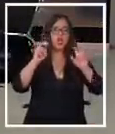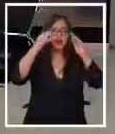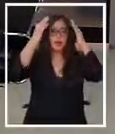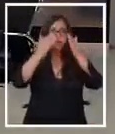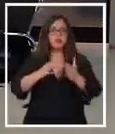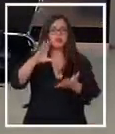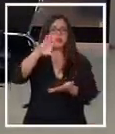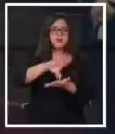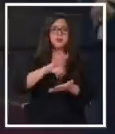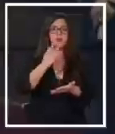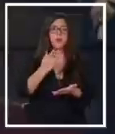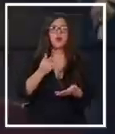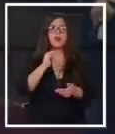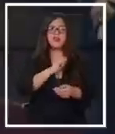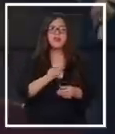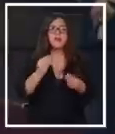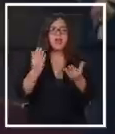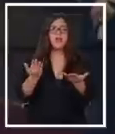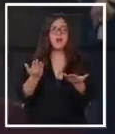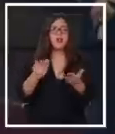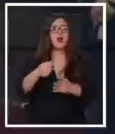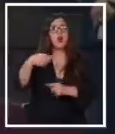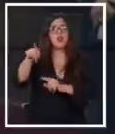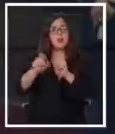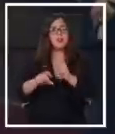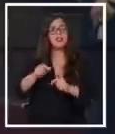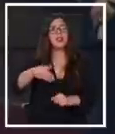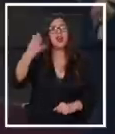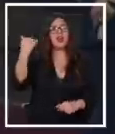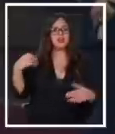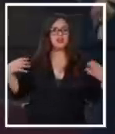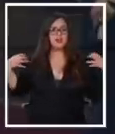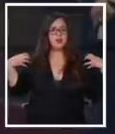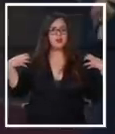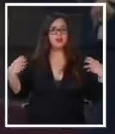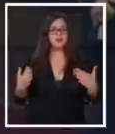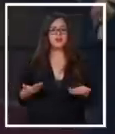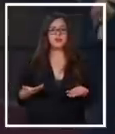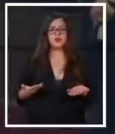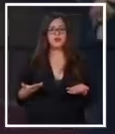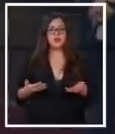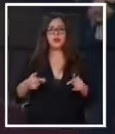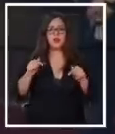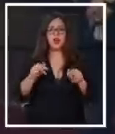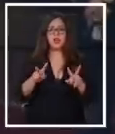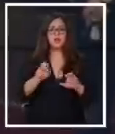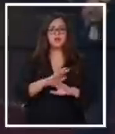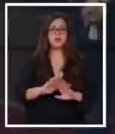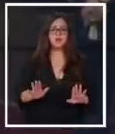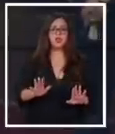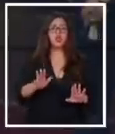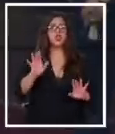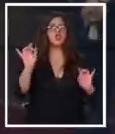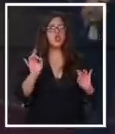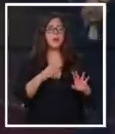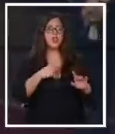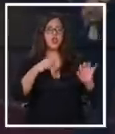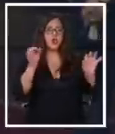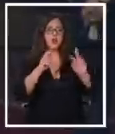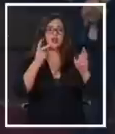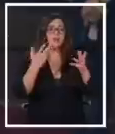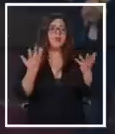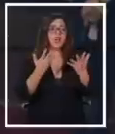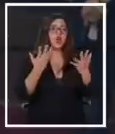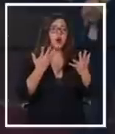porque siempre es bueno escuchar a quienes estuvieron antes así que yo creo que el punto está zanjado yo me refiero a la legitimidad de origen de la